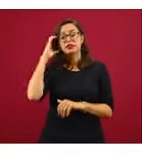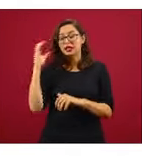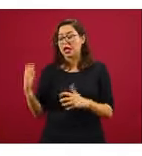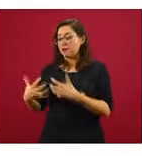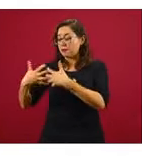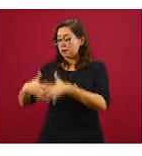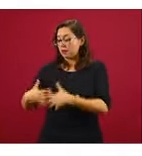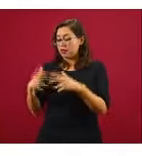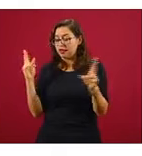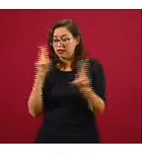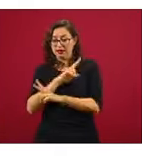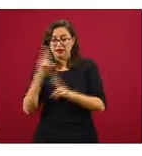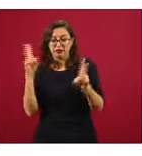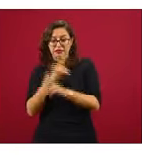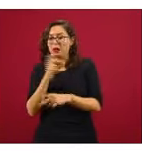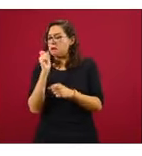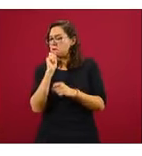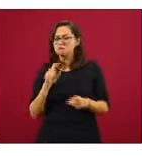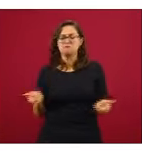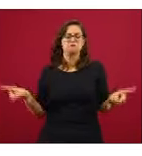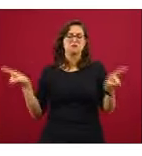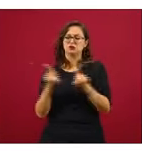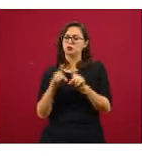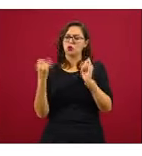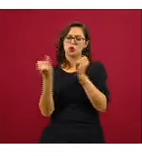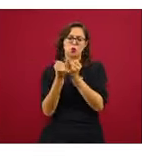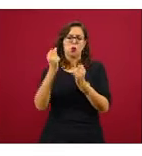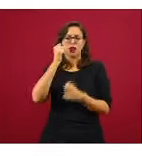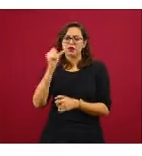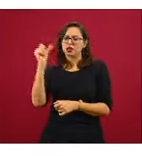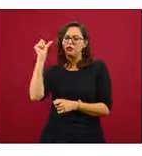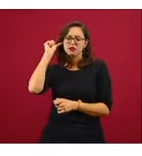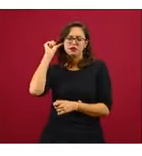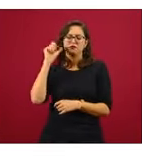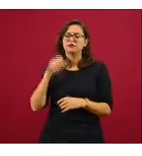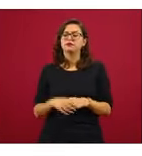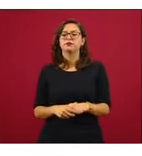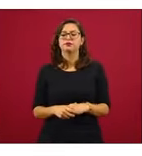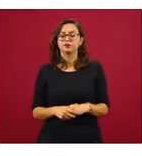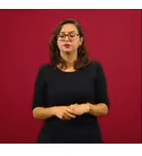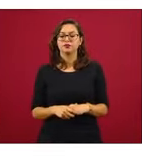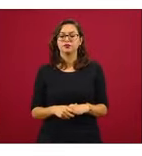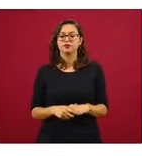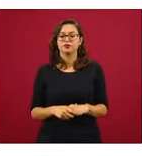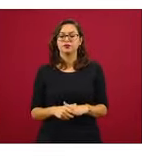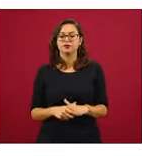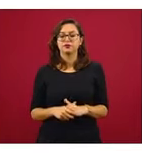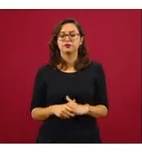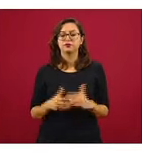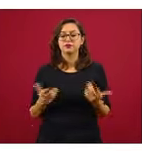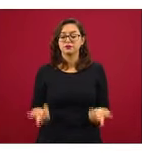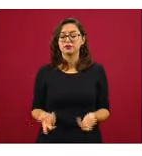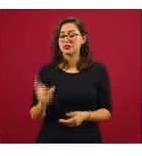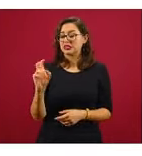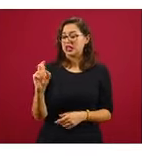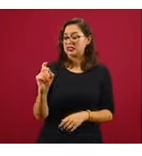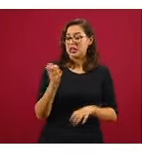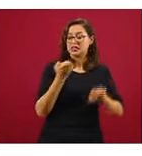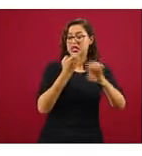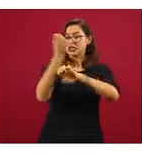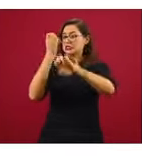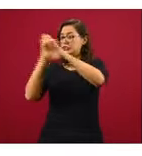se mantiene estable en relación al día de ayer, sin variación en lo porcentual, y en este caso 30 entidades de